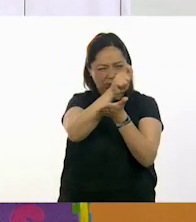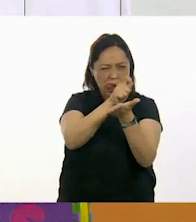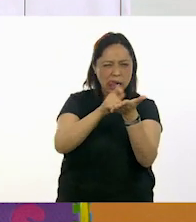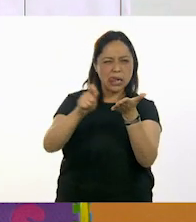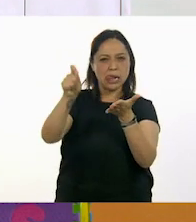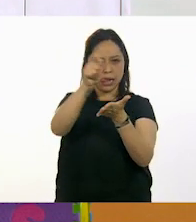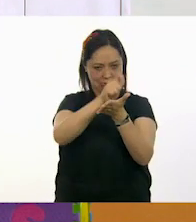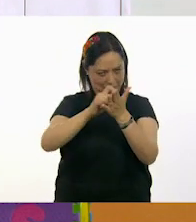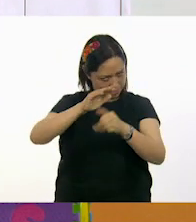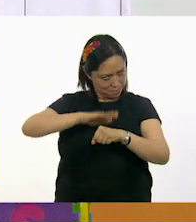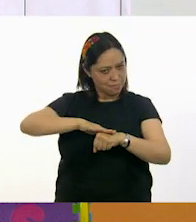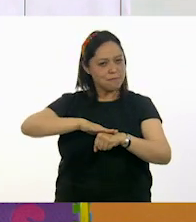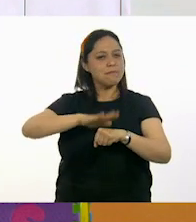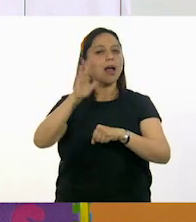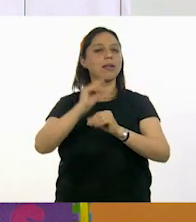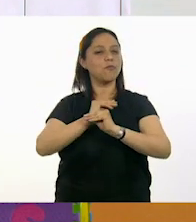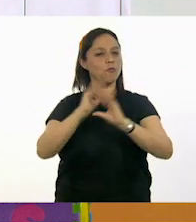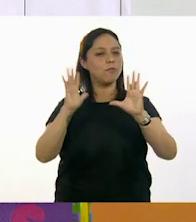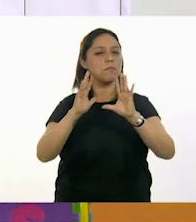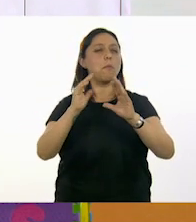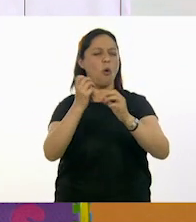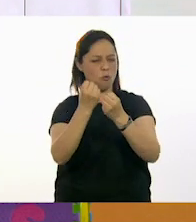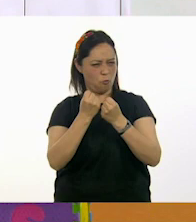poner más color.